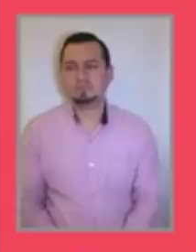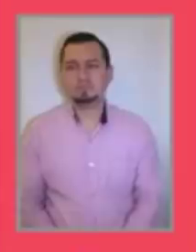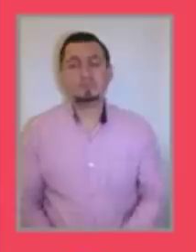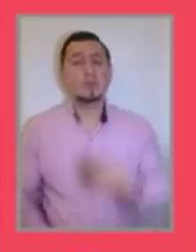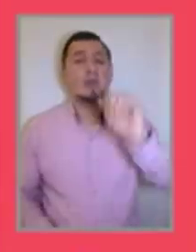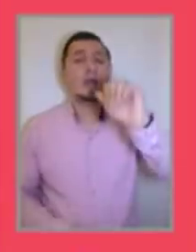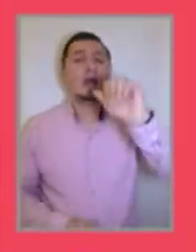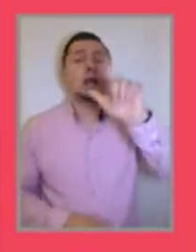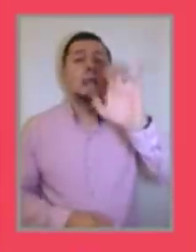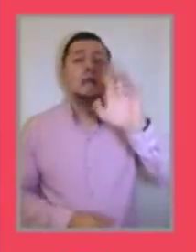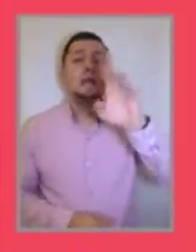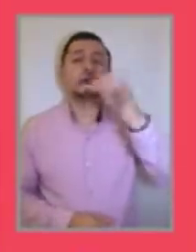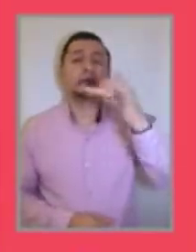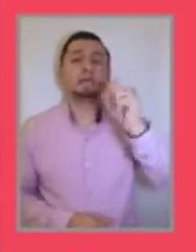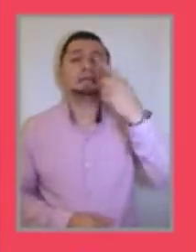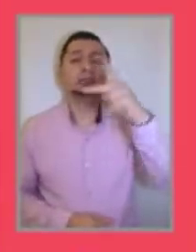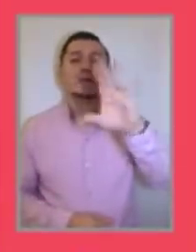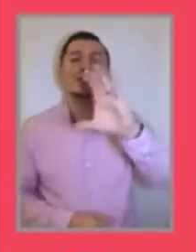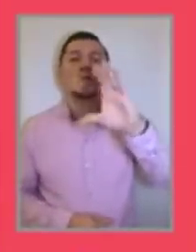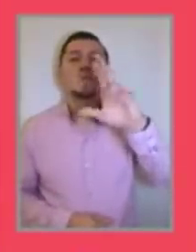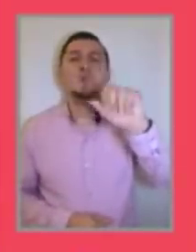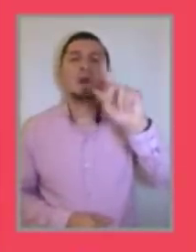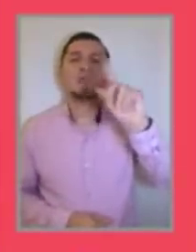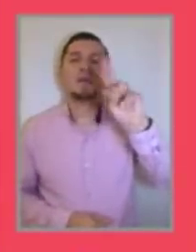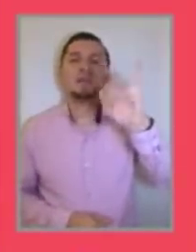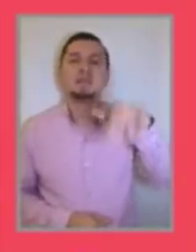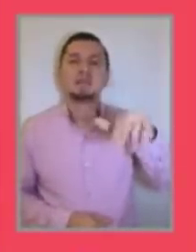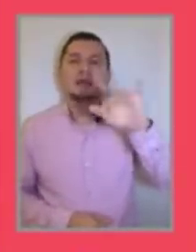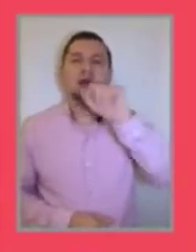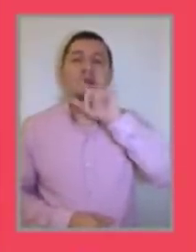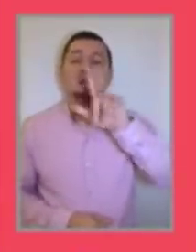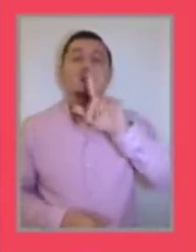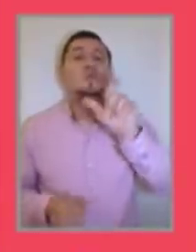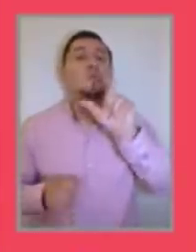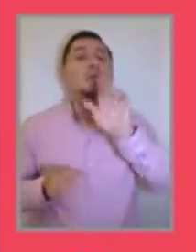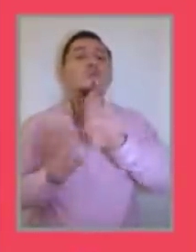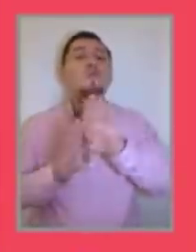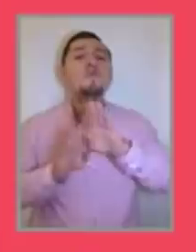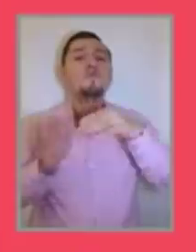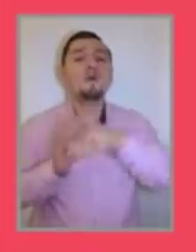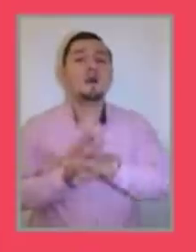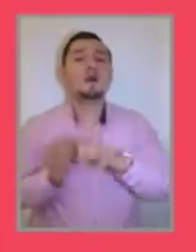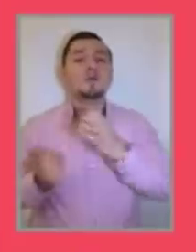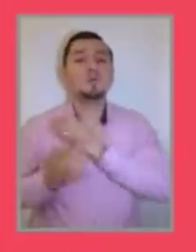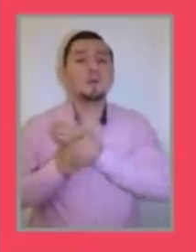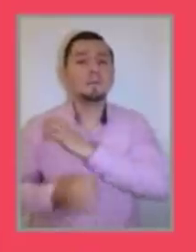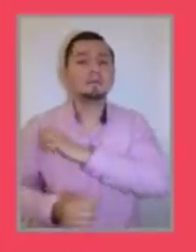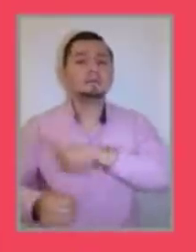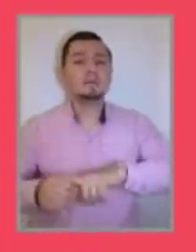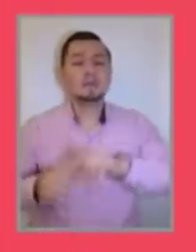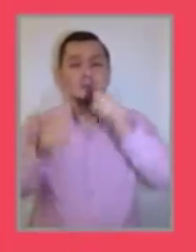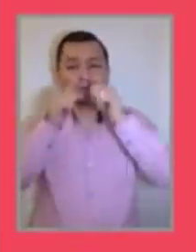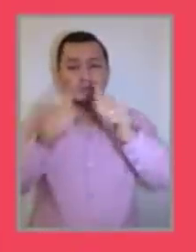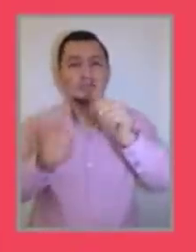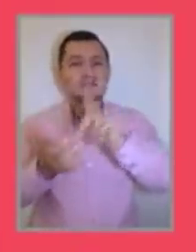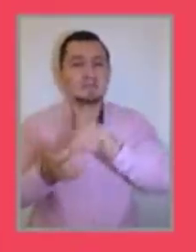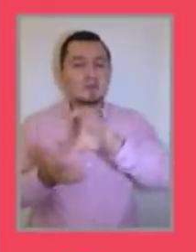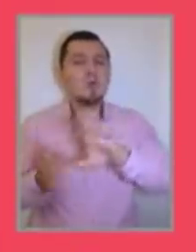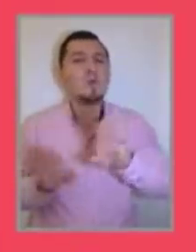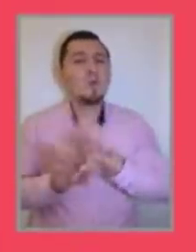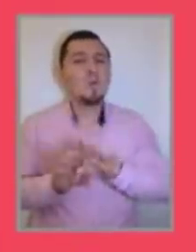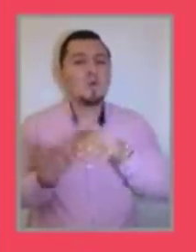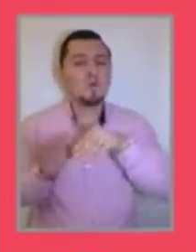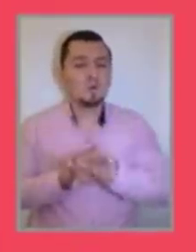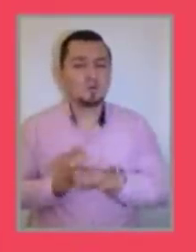Aremi Reyes de Cuadratín, Jalisco. ¿Cómo va a ser el manejo del regreso a clases en educación especial como los centros de atención múltiple?